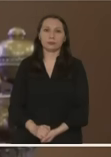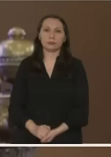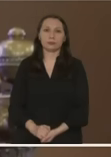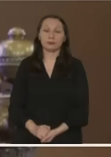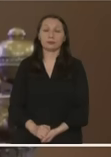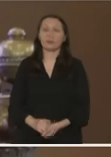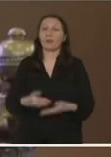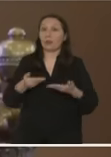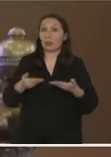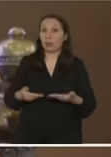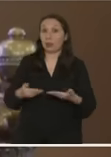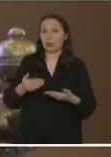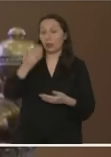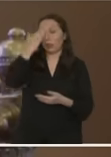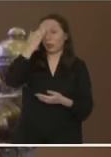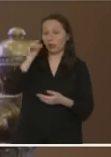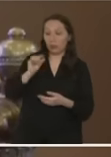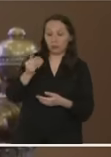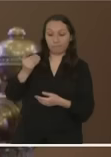En estos días,